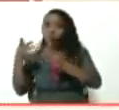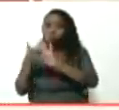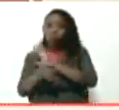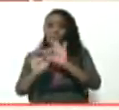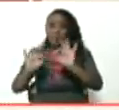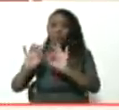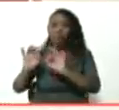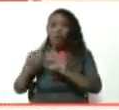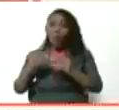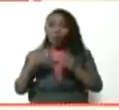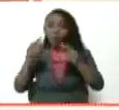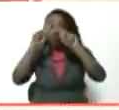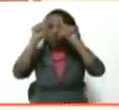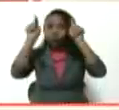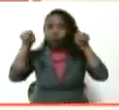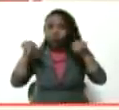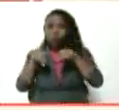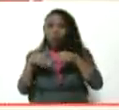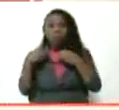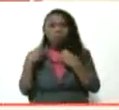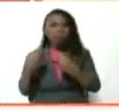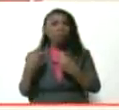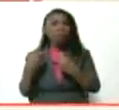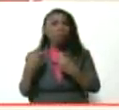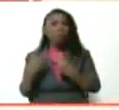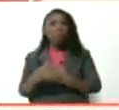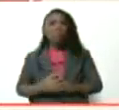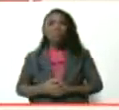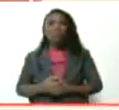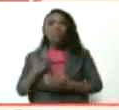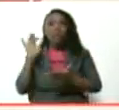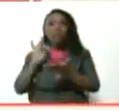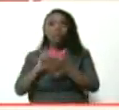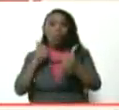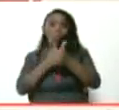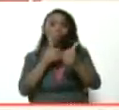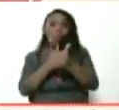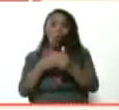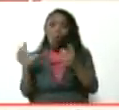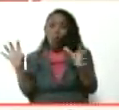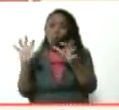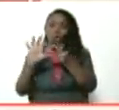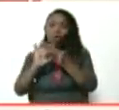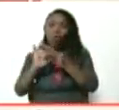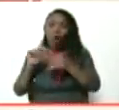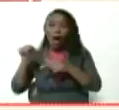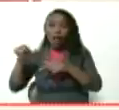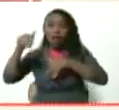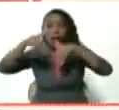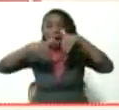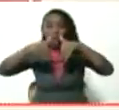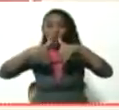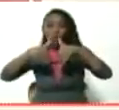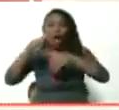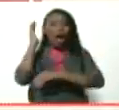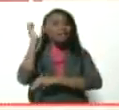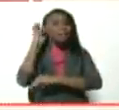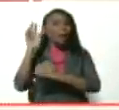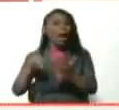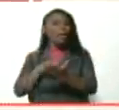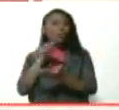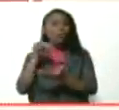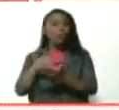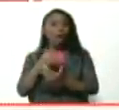su cuadro para asistir nosotros unidos a estas elecciones. Asamblea